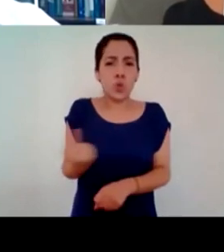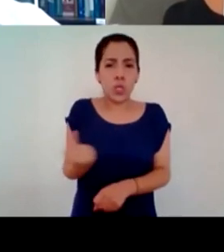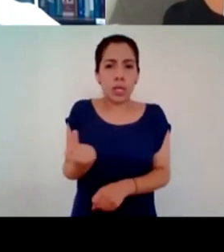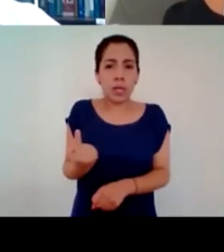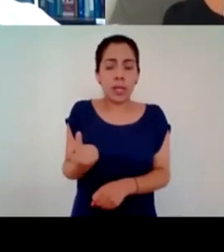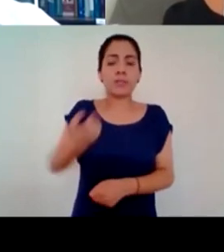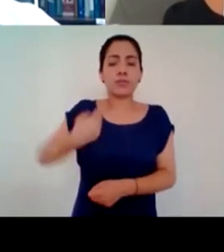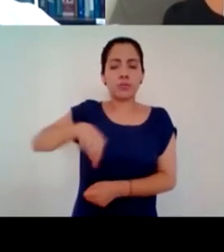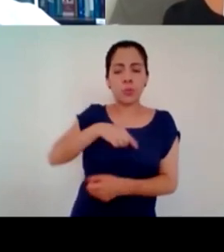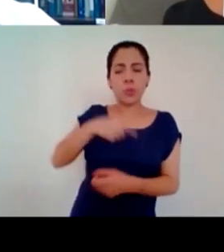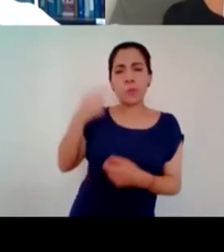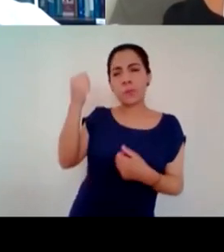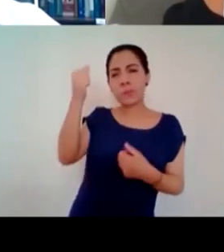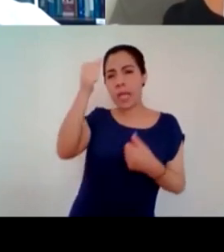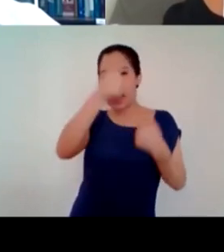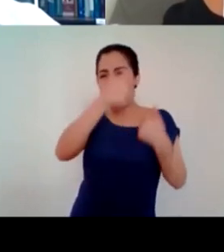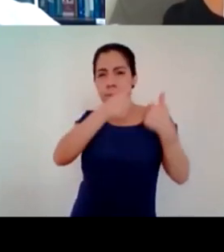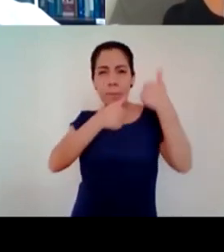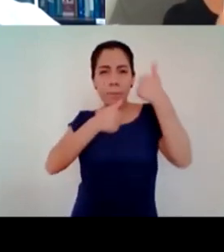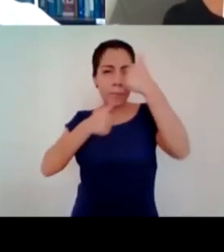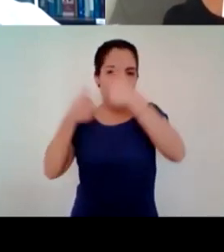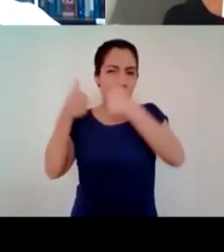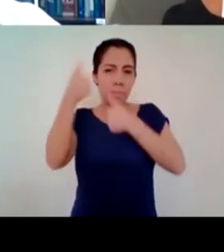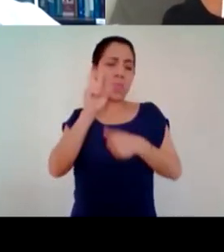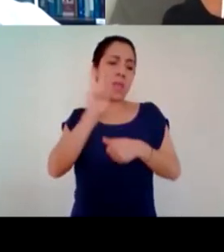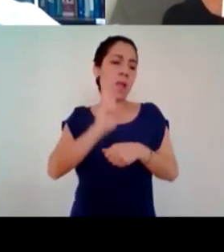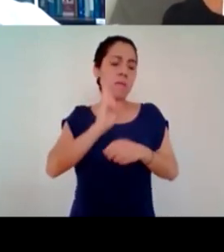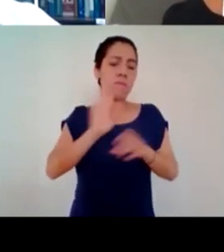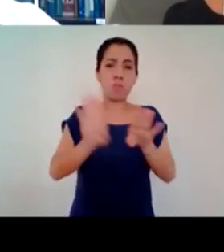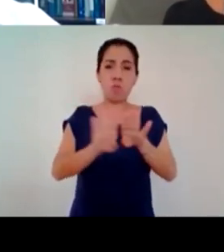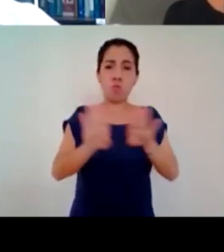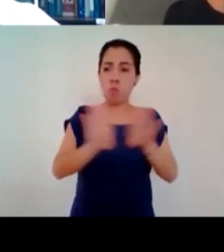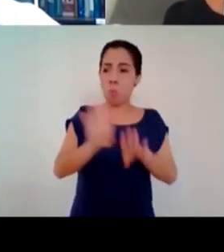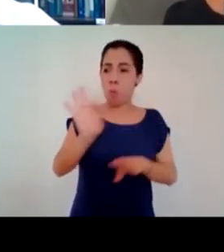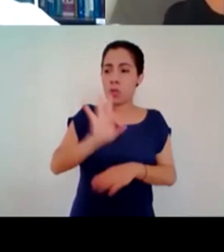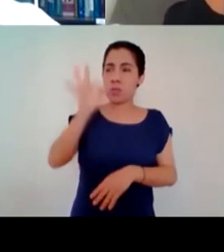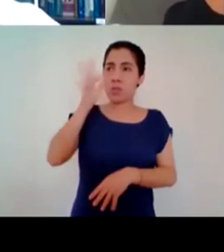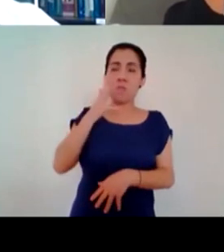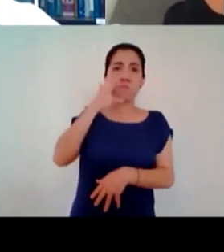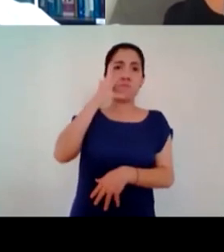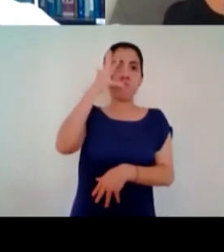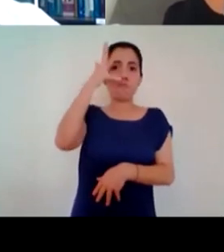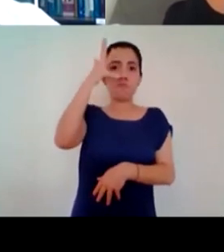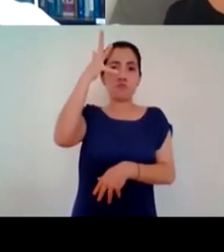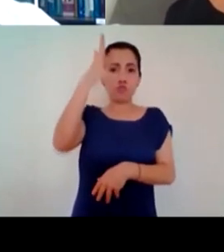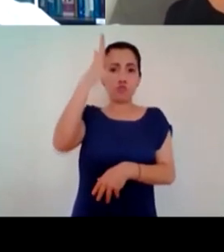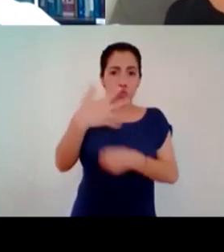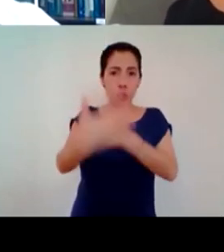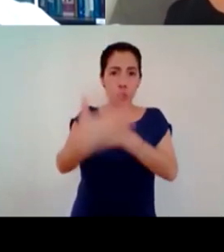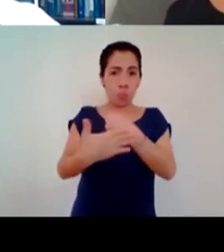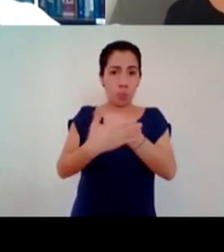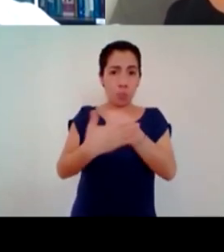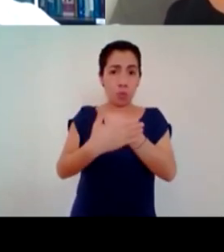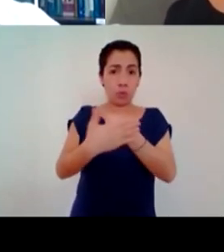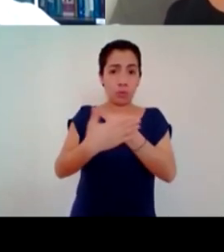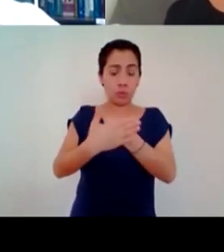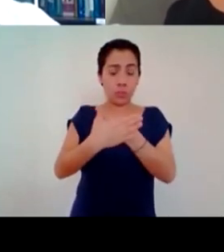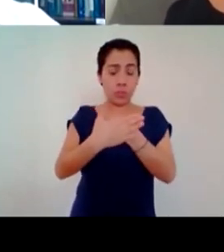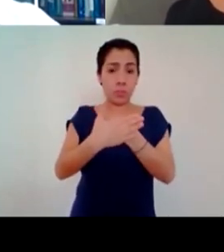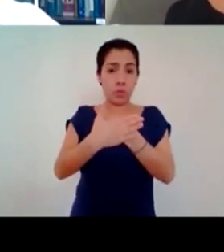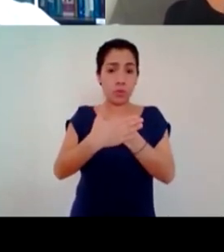como una problemática de este gobierno, de este sexenio a futuro, por el uso de los nuevos